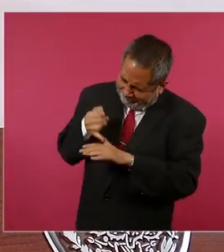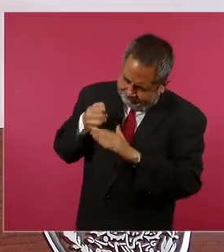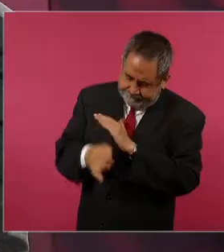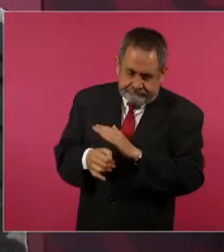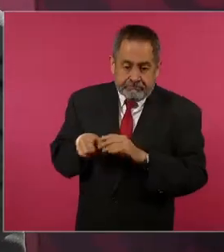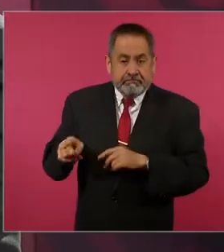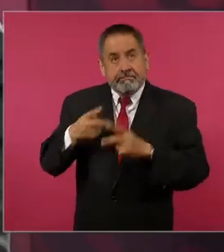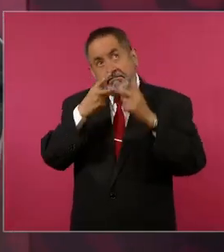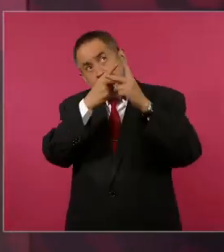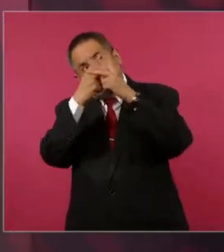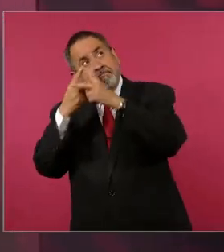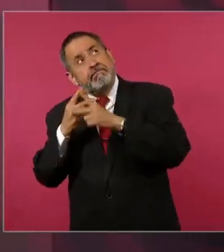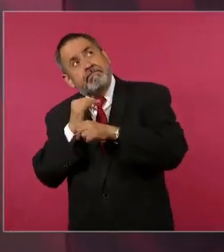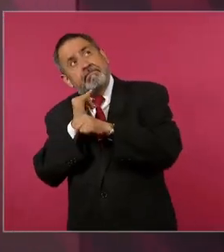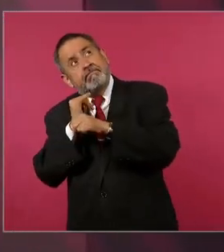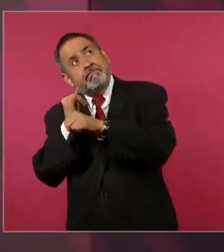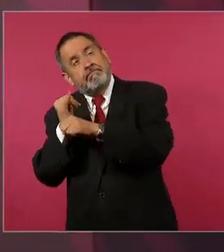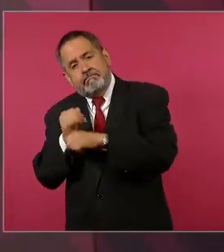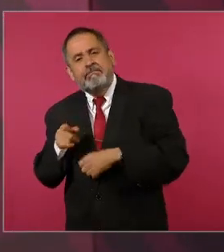astronomía,